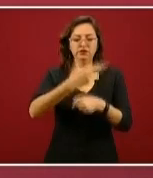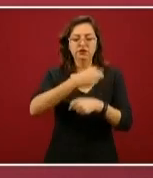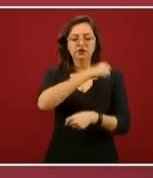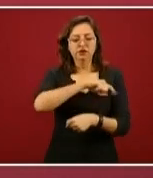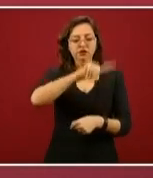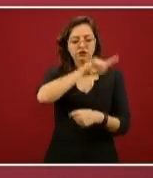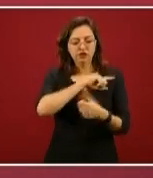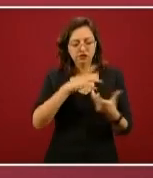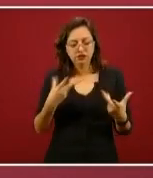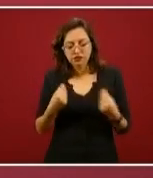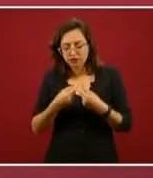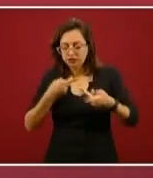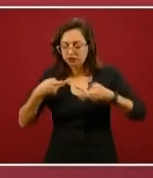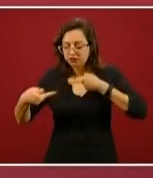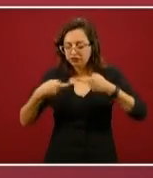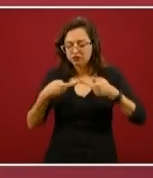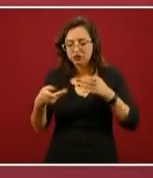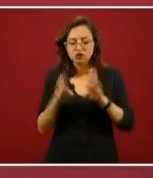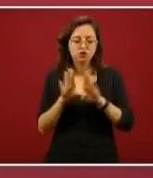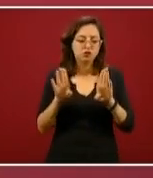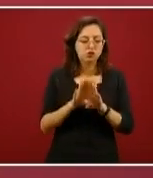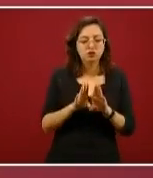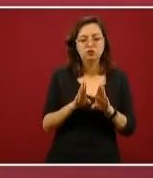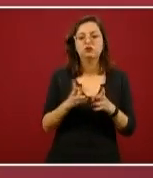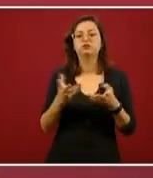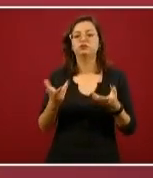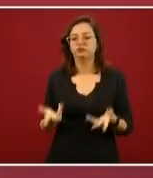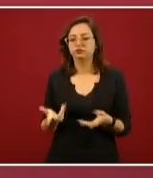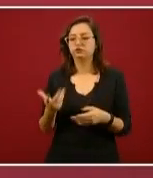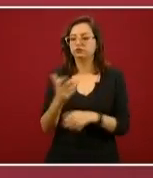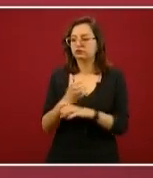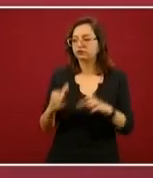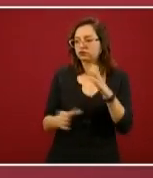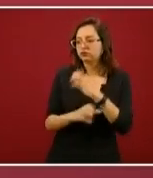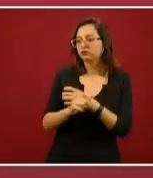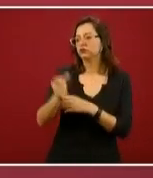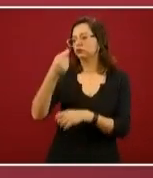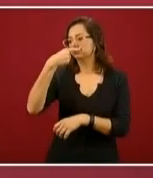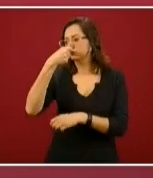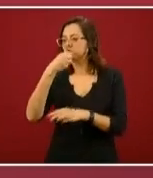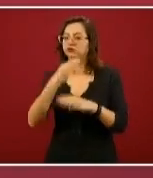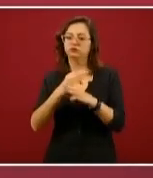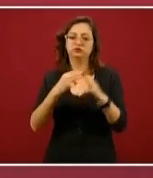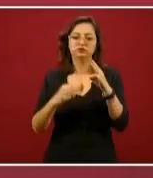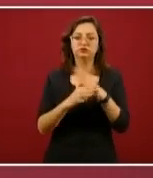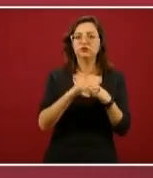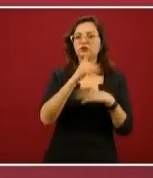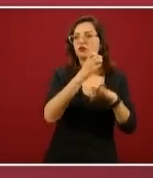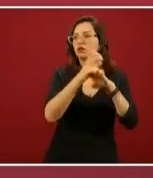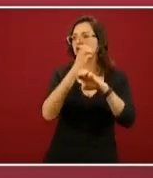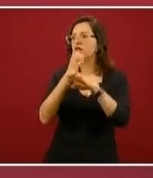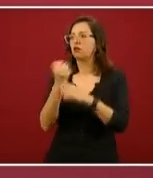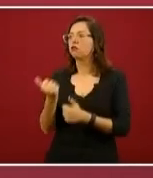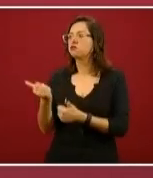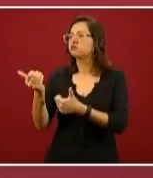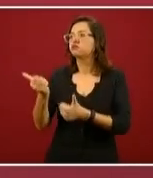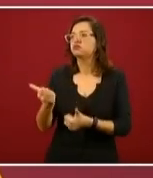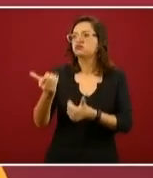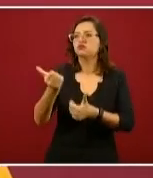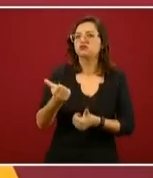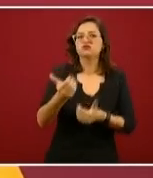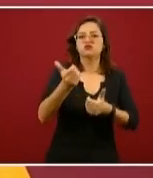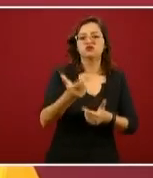rutas que podemos implementar para hacer llegar a los diferentes estados, las diferentes